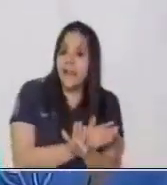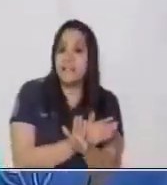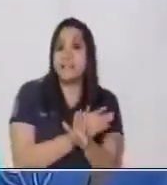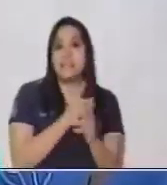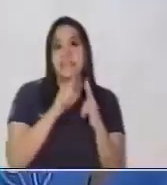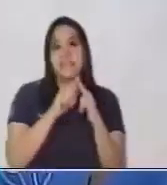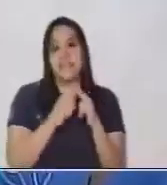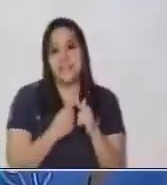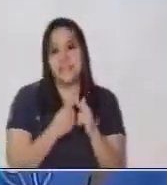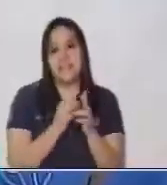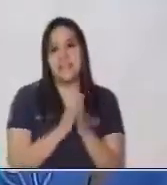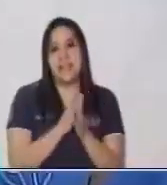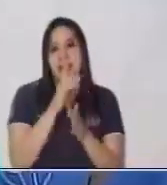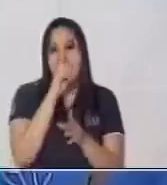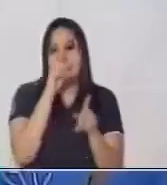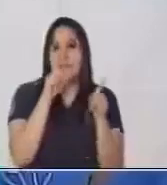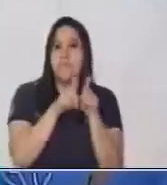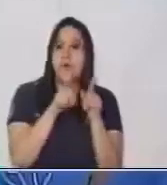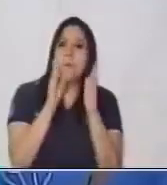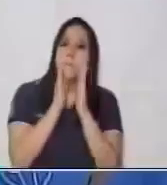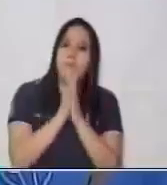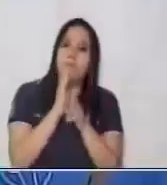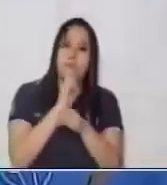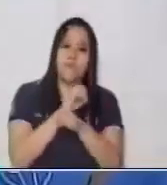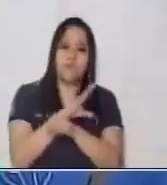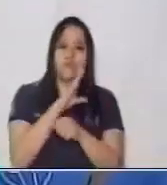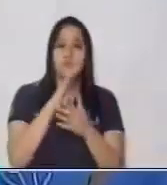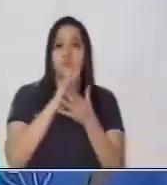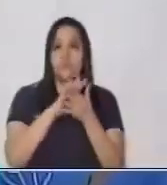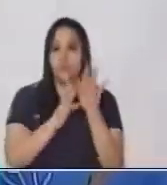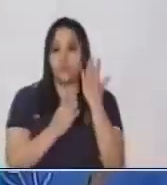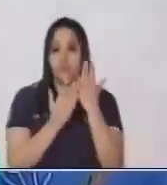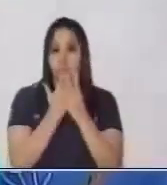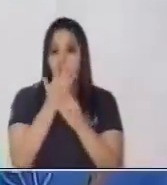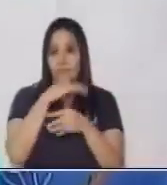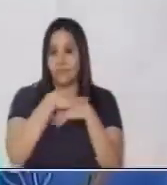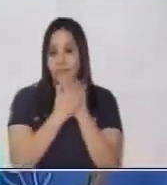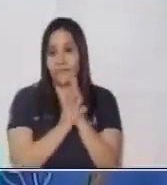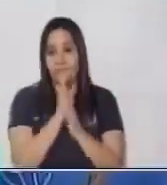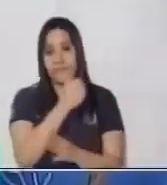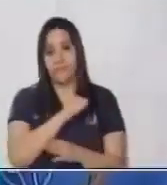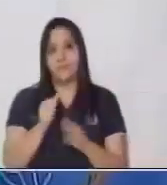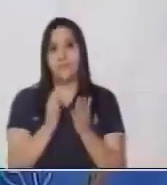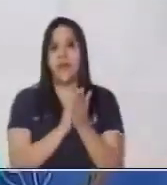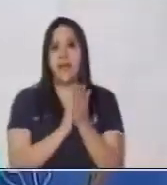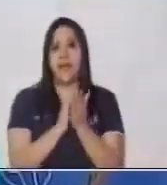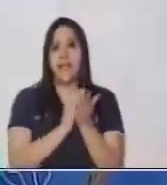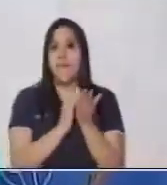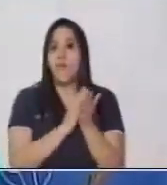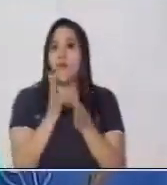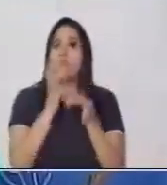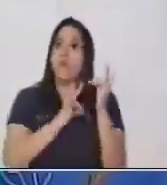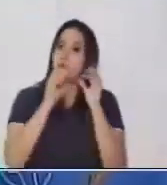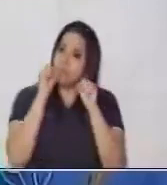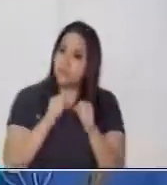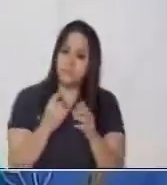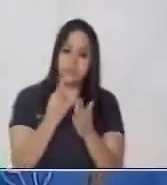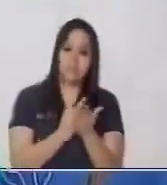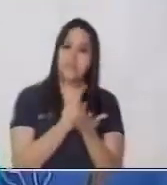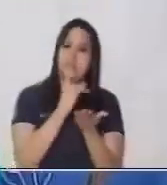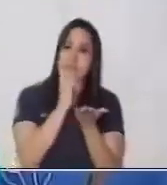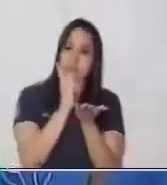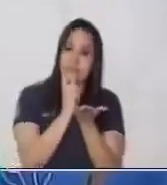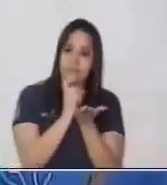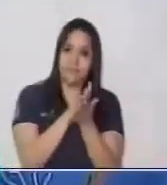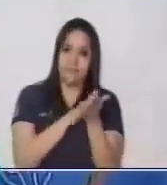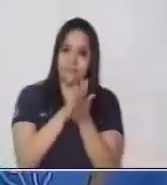tema, me gustaría darte algunas recomendaciones. Lávate las manos con agua con jabón o si tienes jabón en gel, también puedes